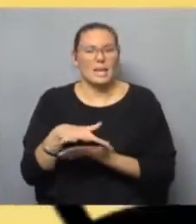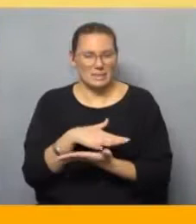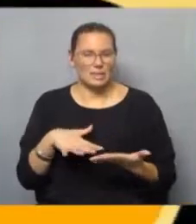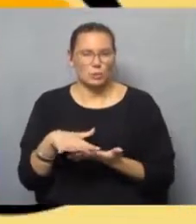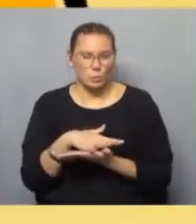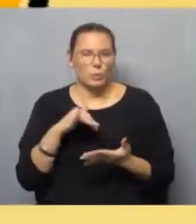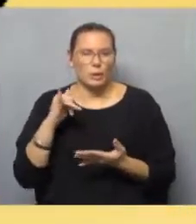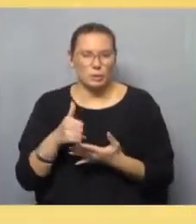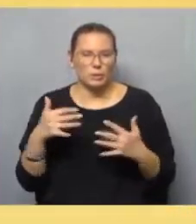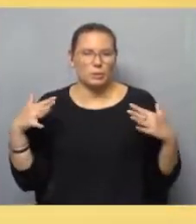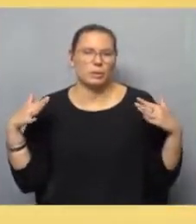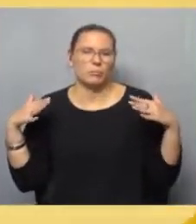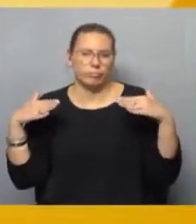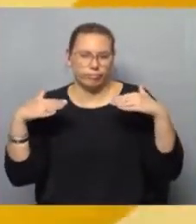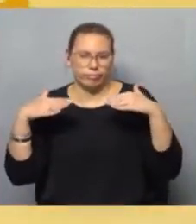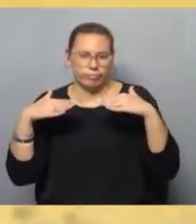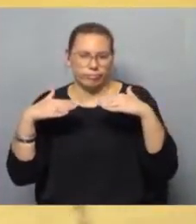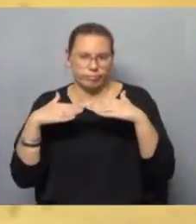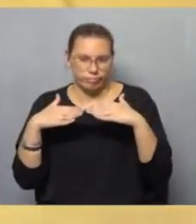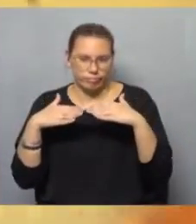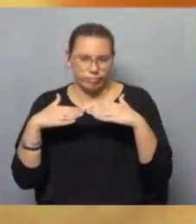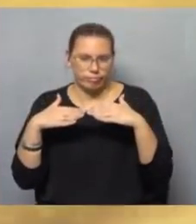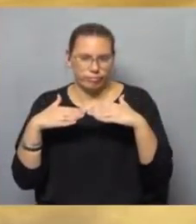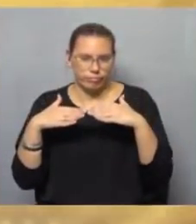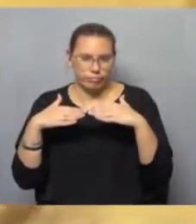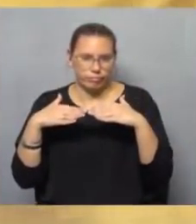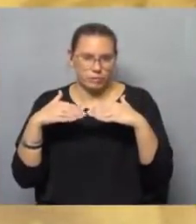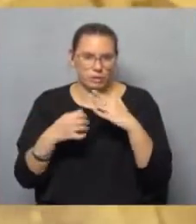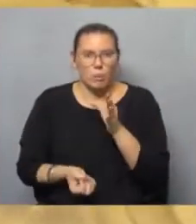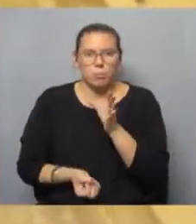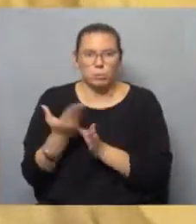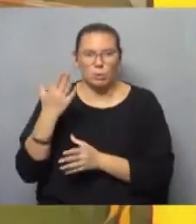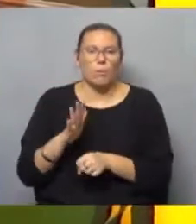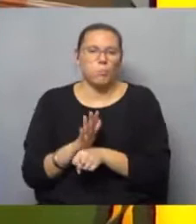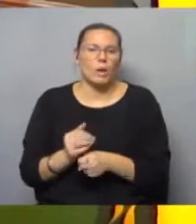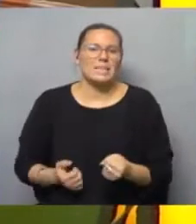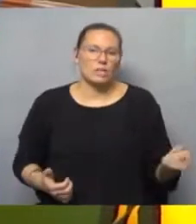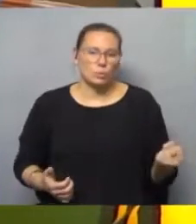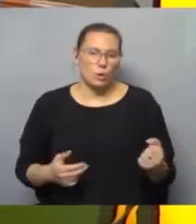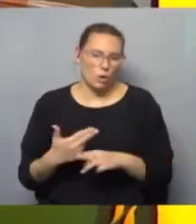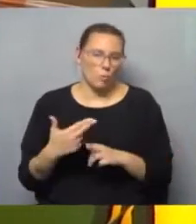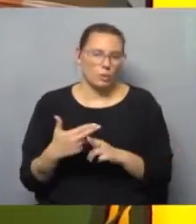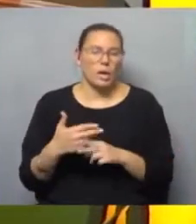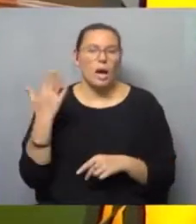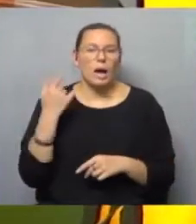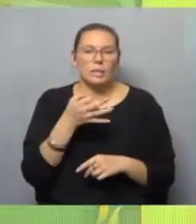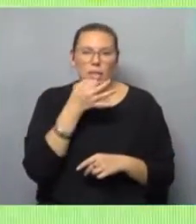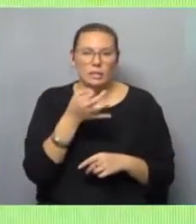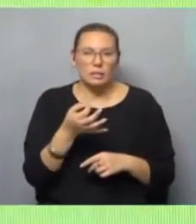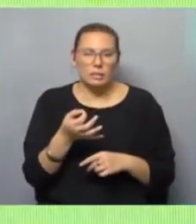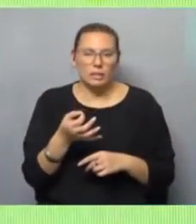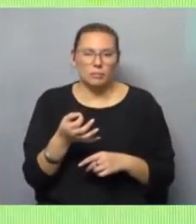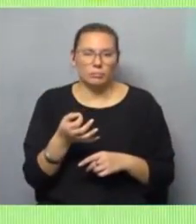de la convergencia y de la génesis del cinturón. tengan en cuenta lo que comentábamos recién,